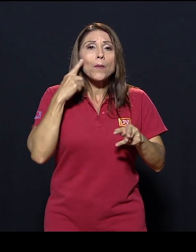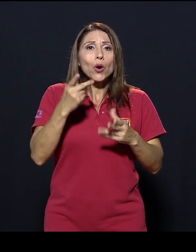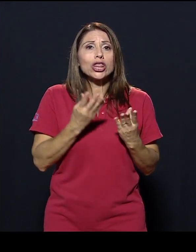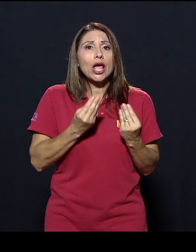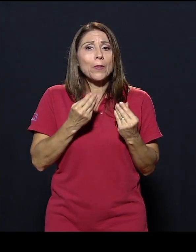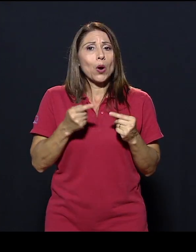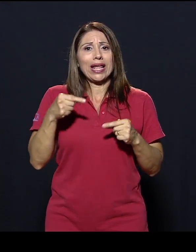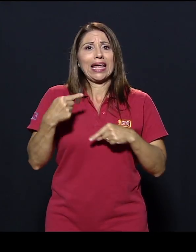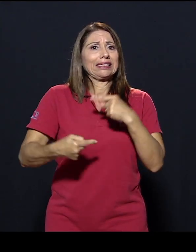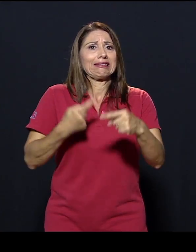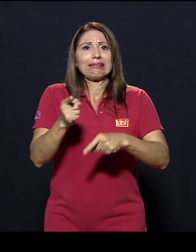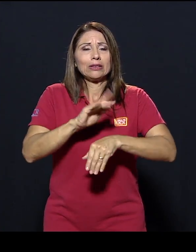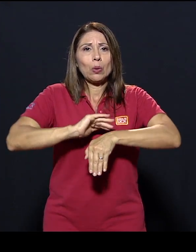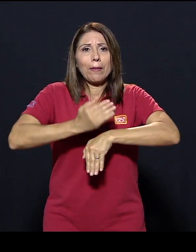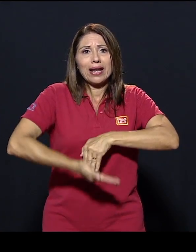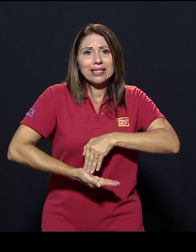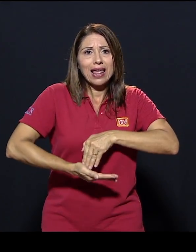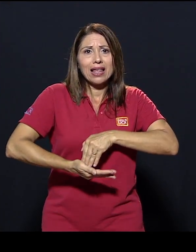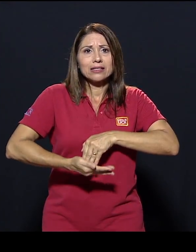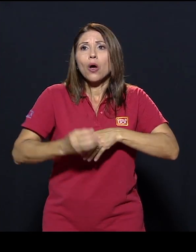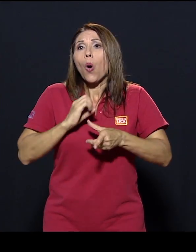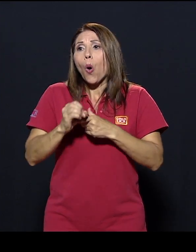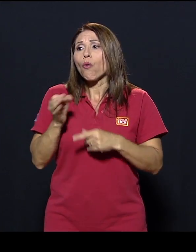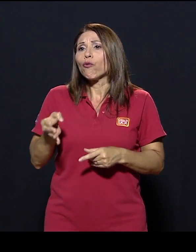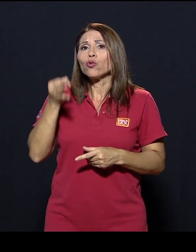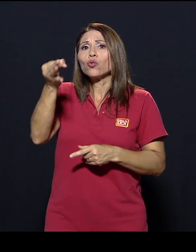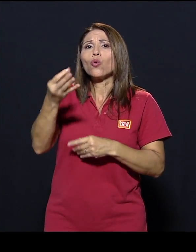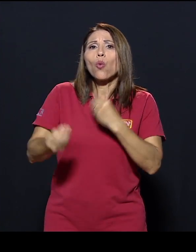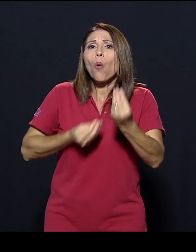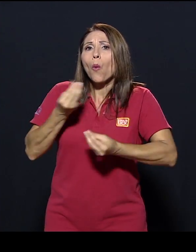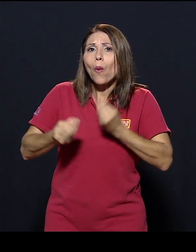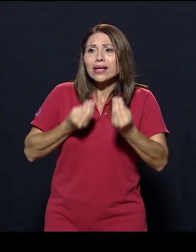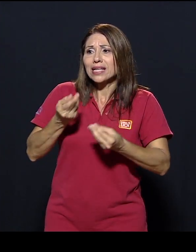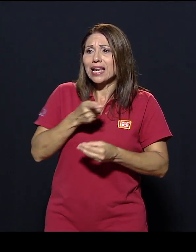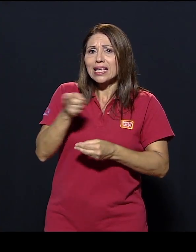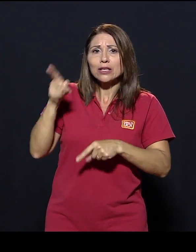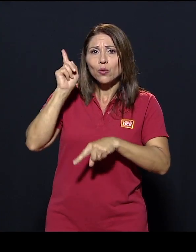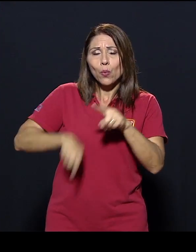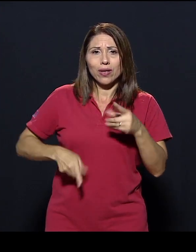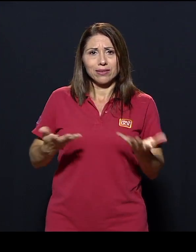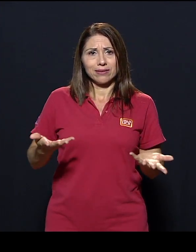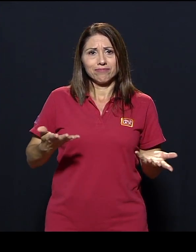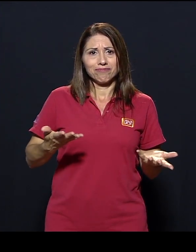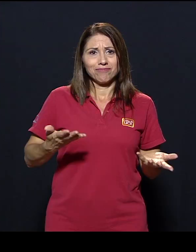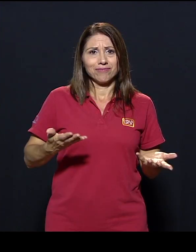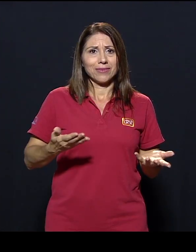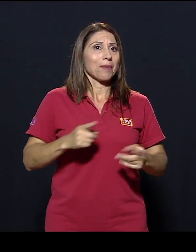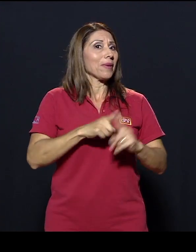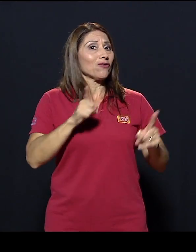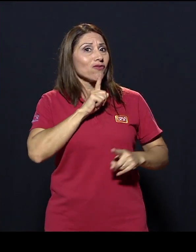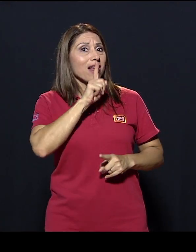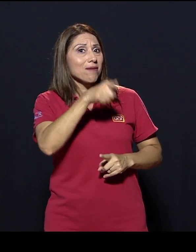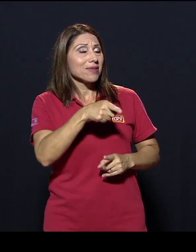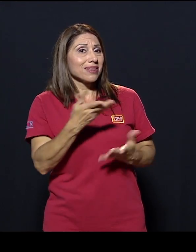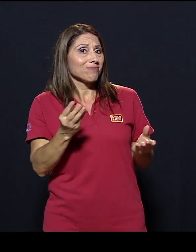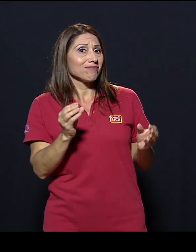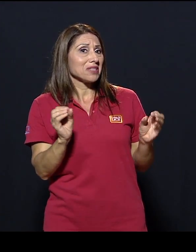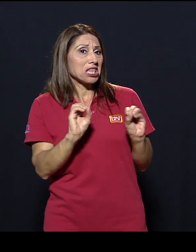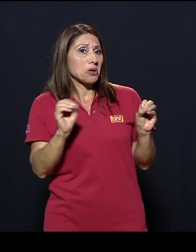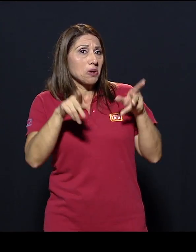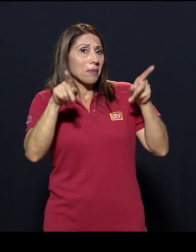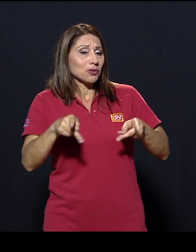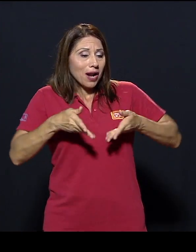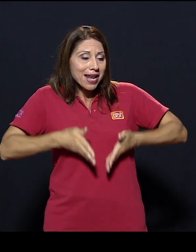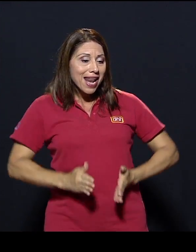quedar embarazadas o de que el día de mañana cómo van a hacer si ellas no pueden, ¿verdad?, que precisamente lo que hablábamos ahora, ¿verdad?, o sea, nadie